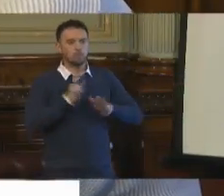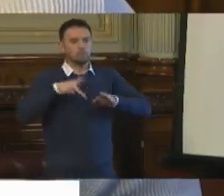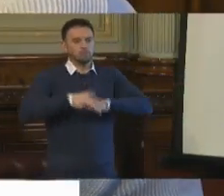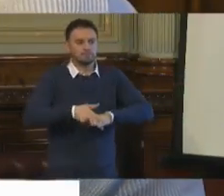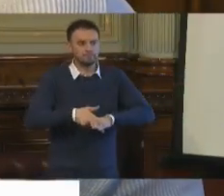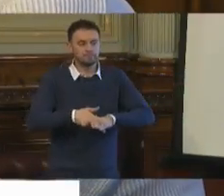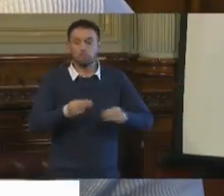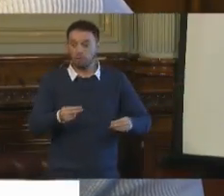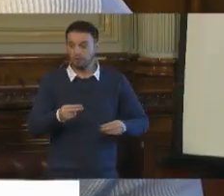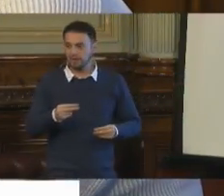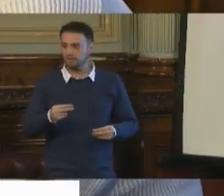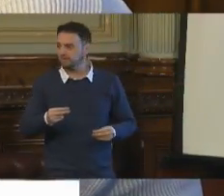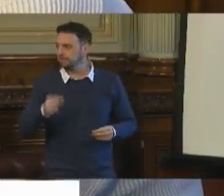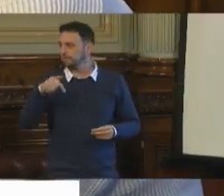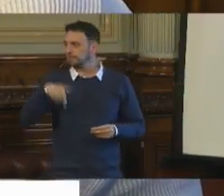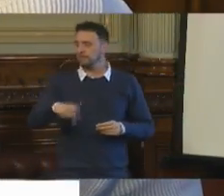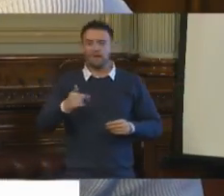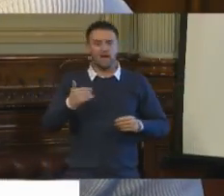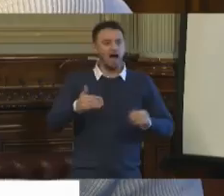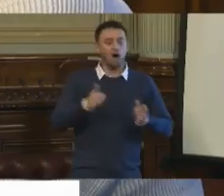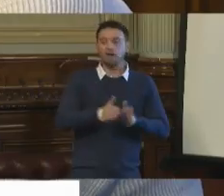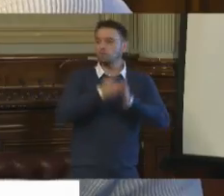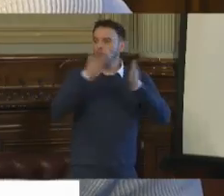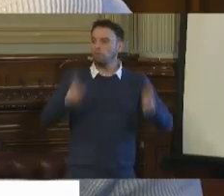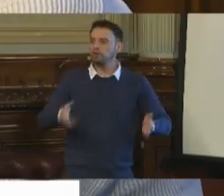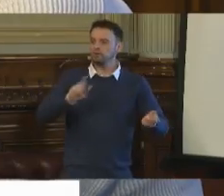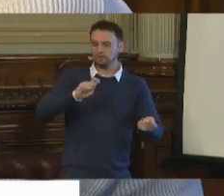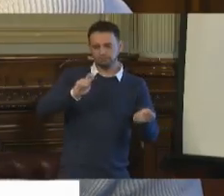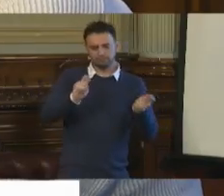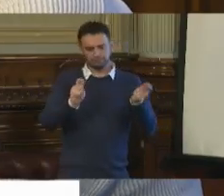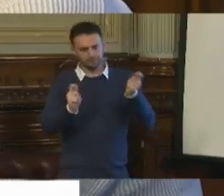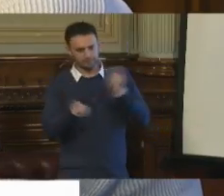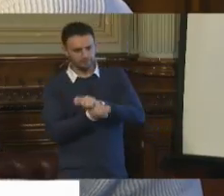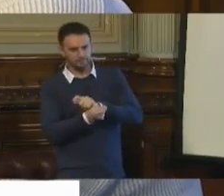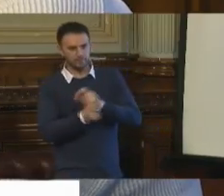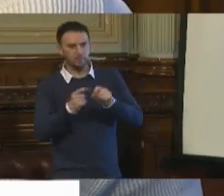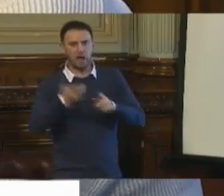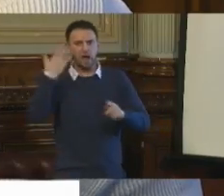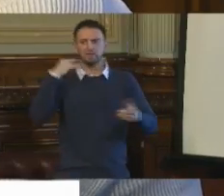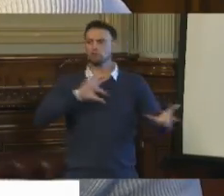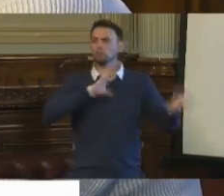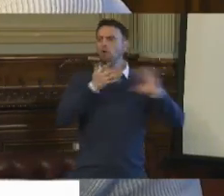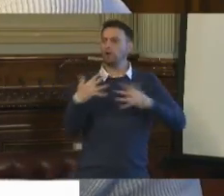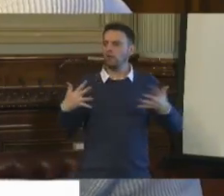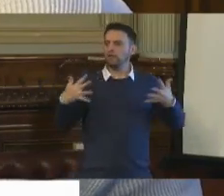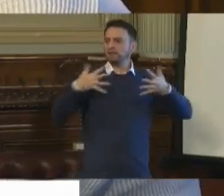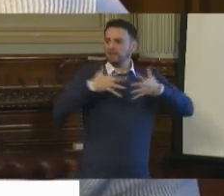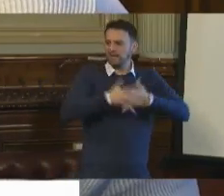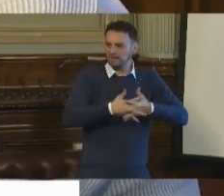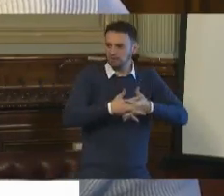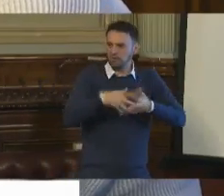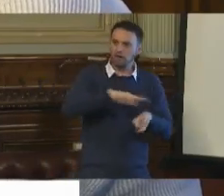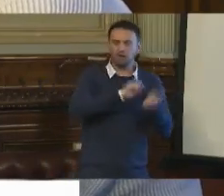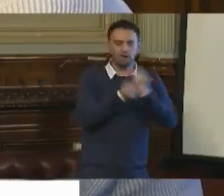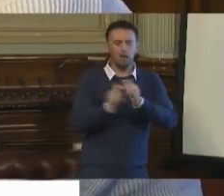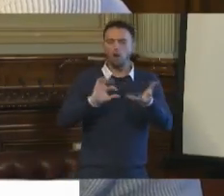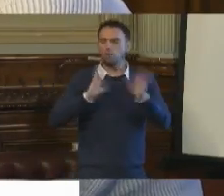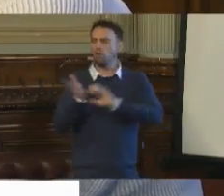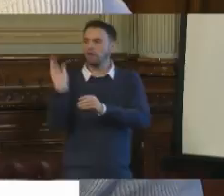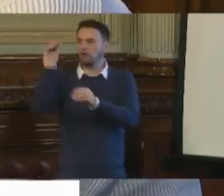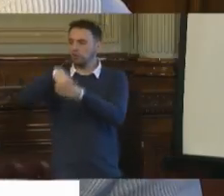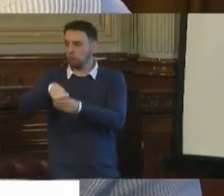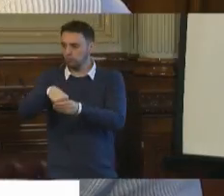a hacer una pausa porque como nosotros estamos en un proceso de transición entre un modelo de integración y un modelo de inclusión